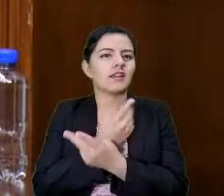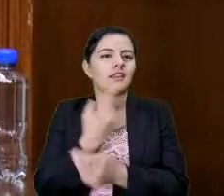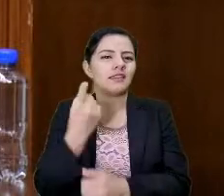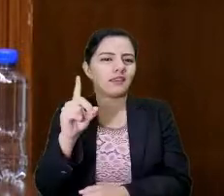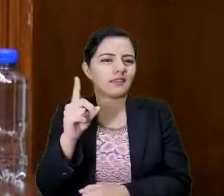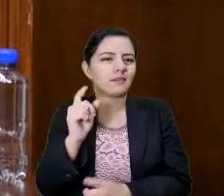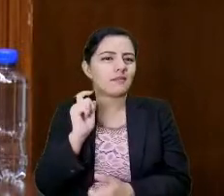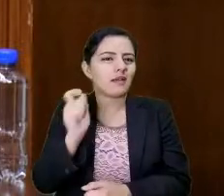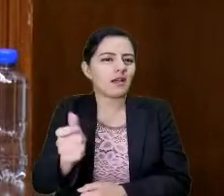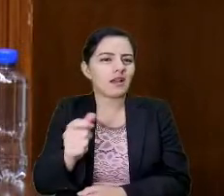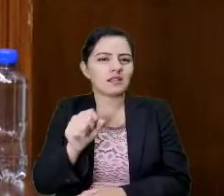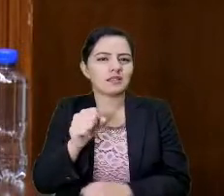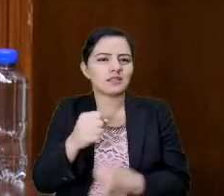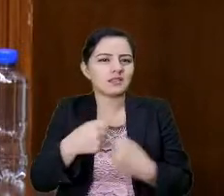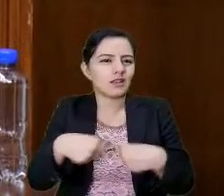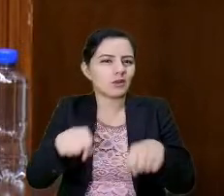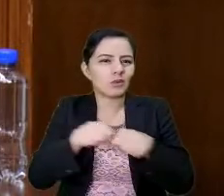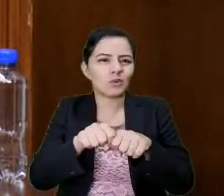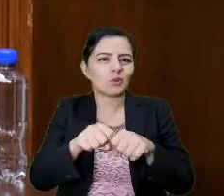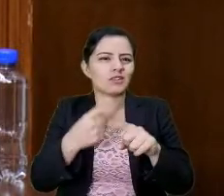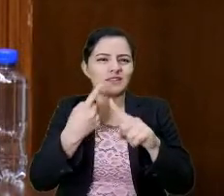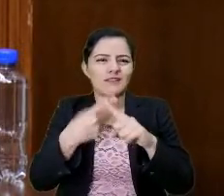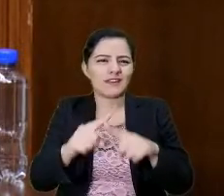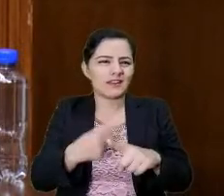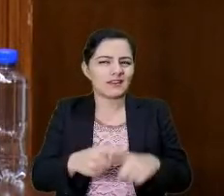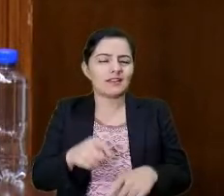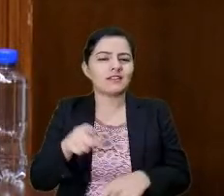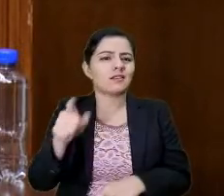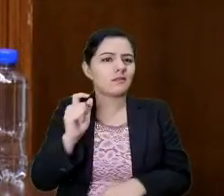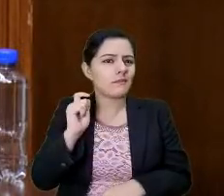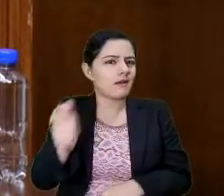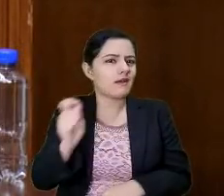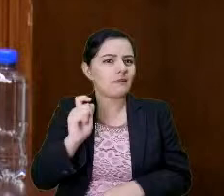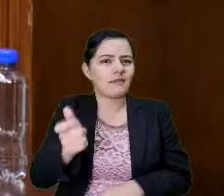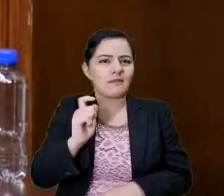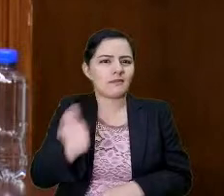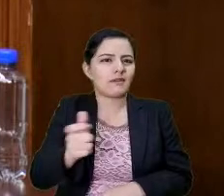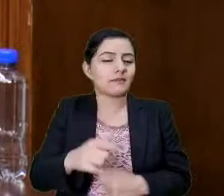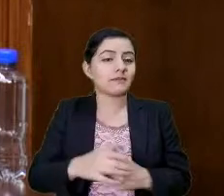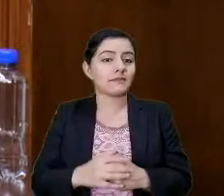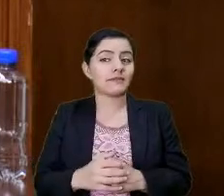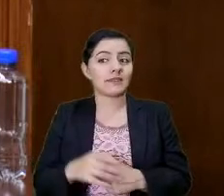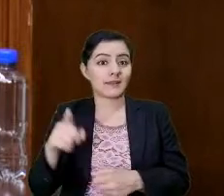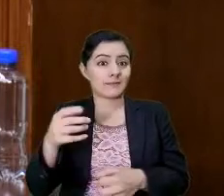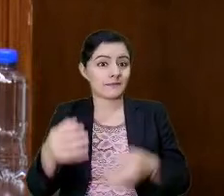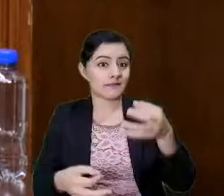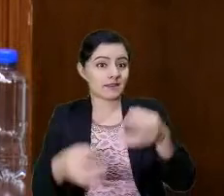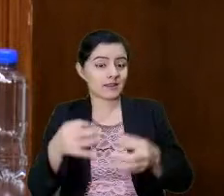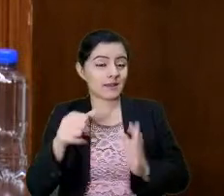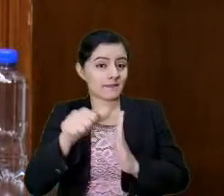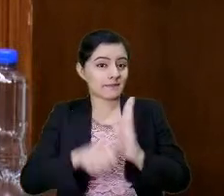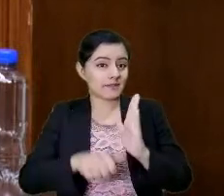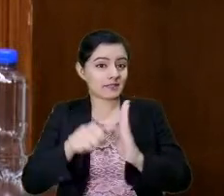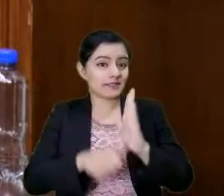de vida, entre otras prestaciones. Un magistrado, por su parte, recibe un salario mensual de